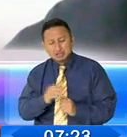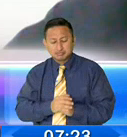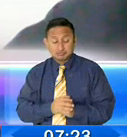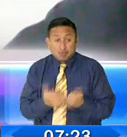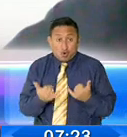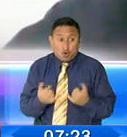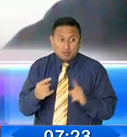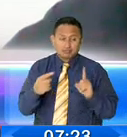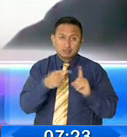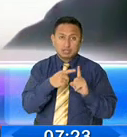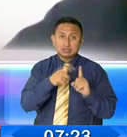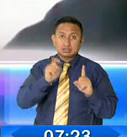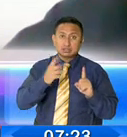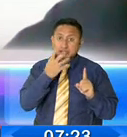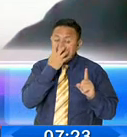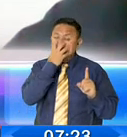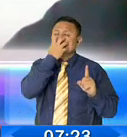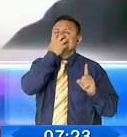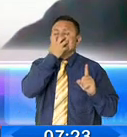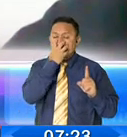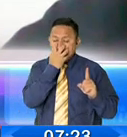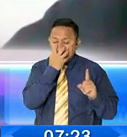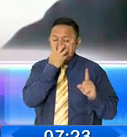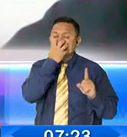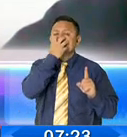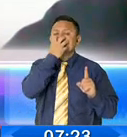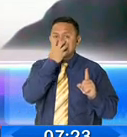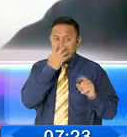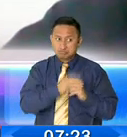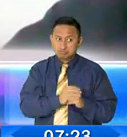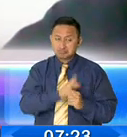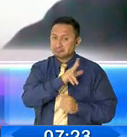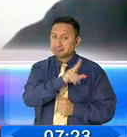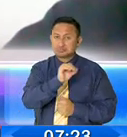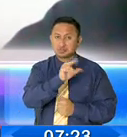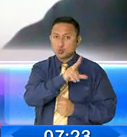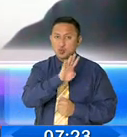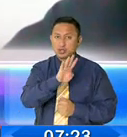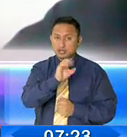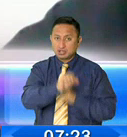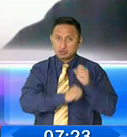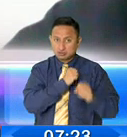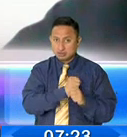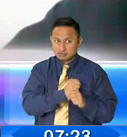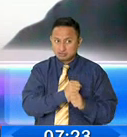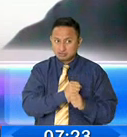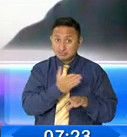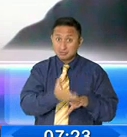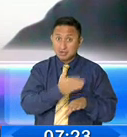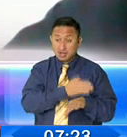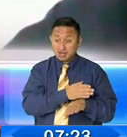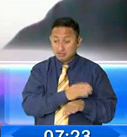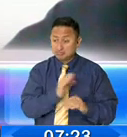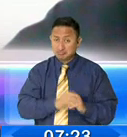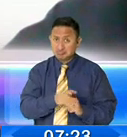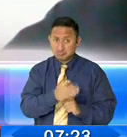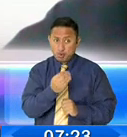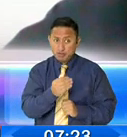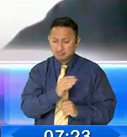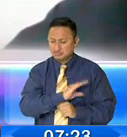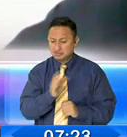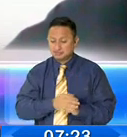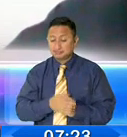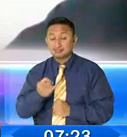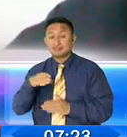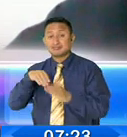paciente requiere oxígeno y a pesar de que tiene 30, 40 años, antes de eso era improbable. los que ingresaban a las salas